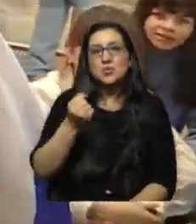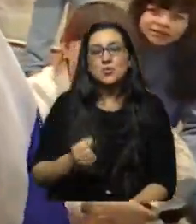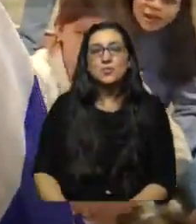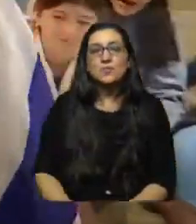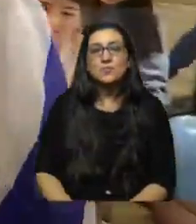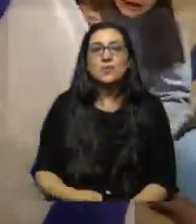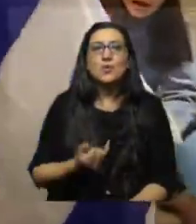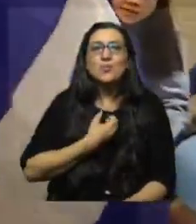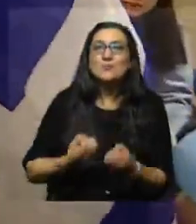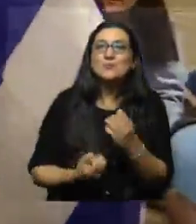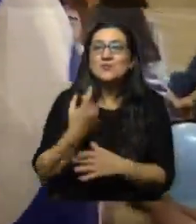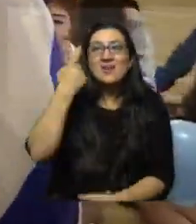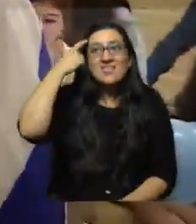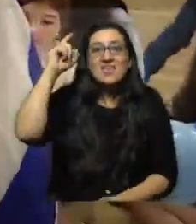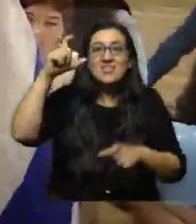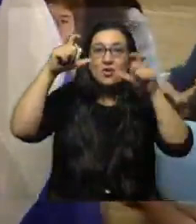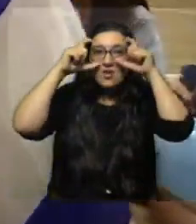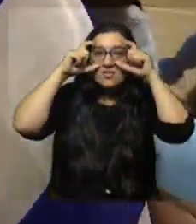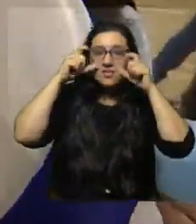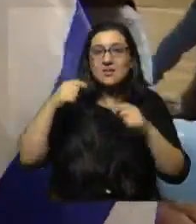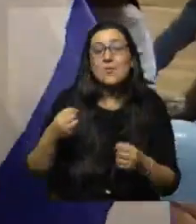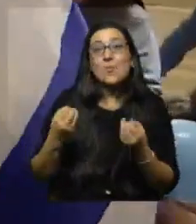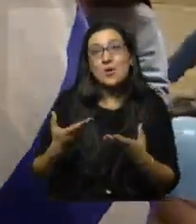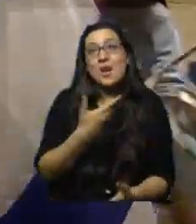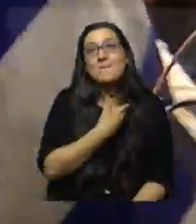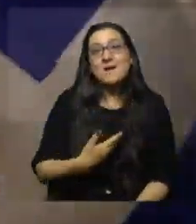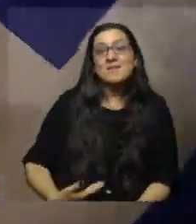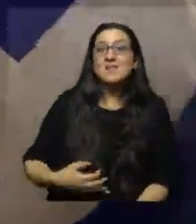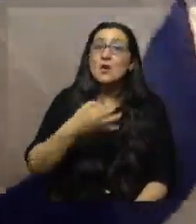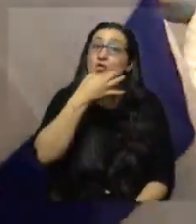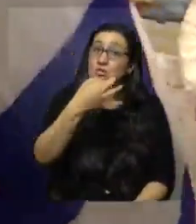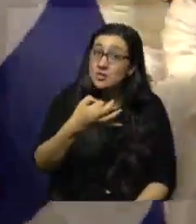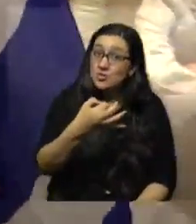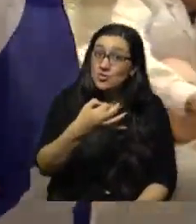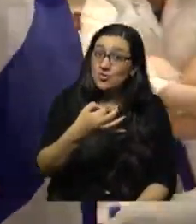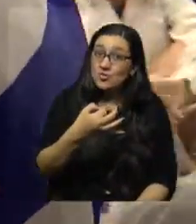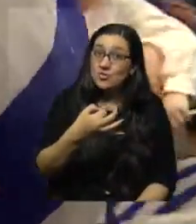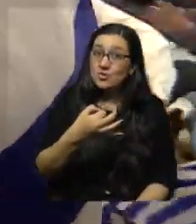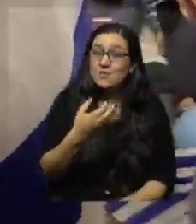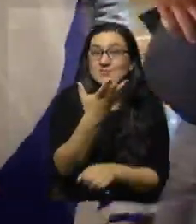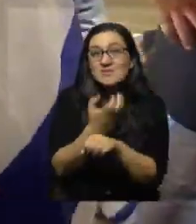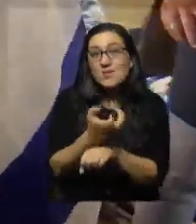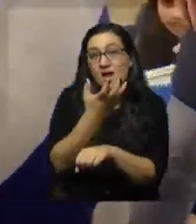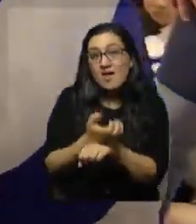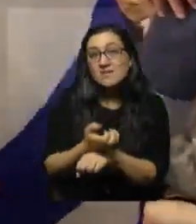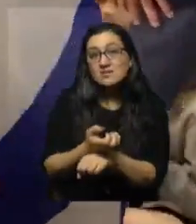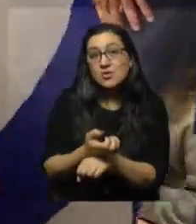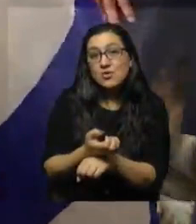idea de los lentes? No, la maestra dijo que íbamos a hacer tipo una grabación